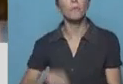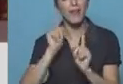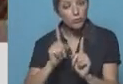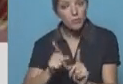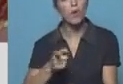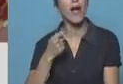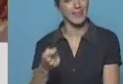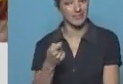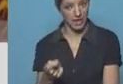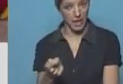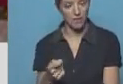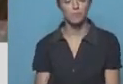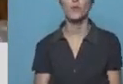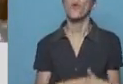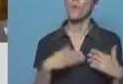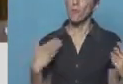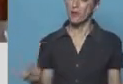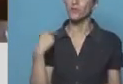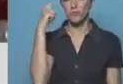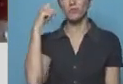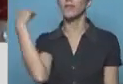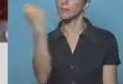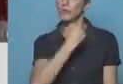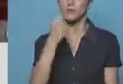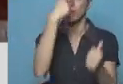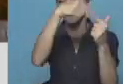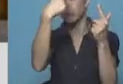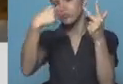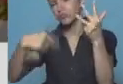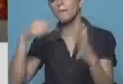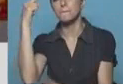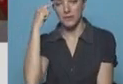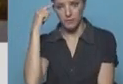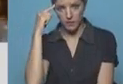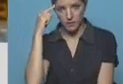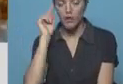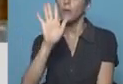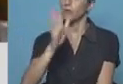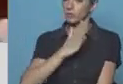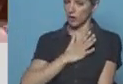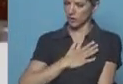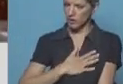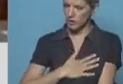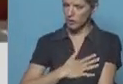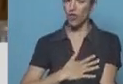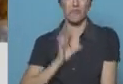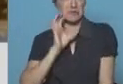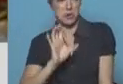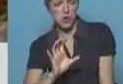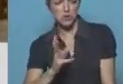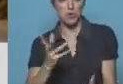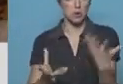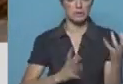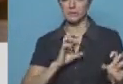creo que es importante reflexionar sobre estas cosas y hacerlo con mucha tranquilidad, con mucha serenidad, sin odios,